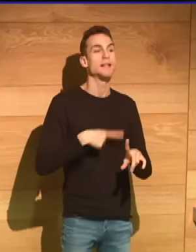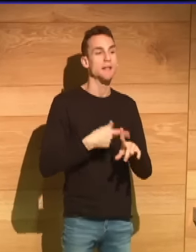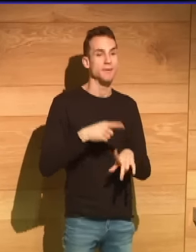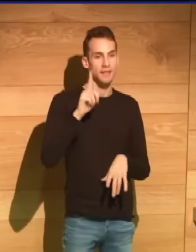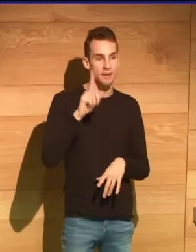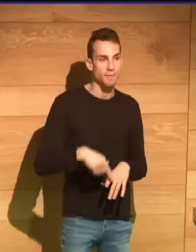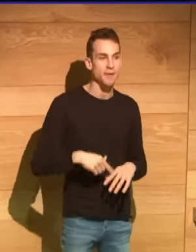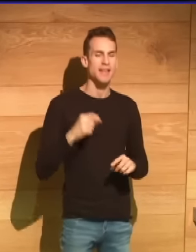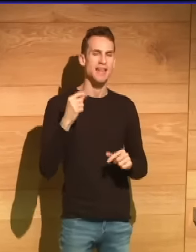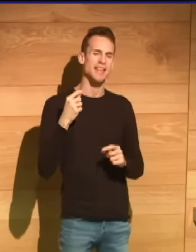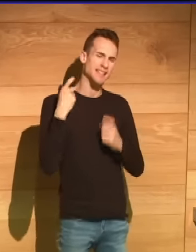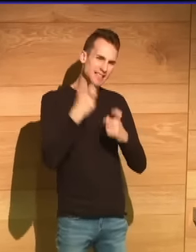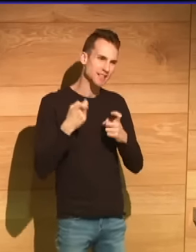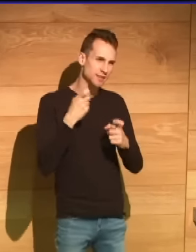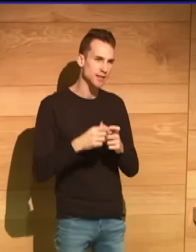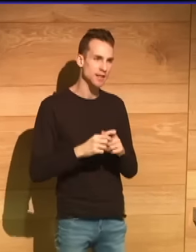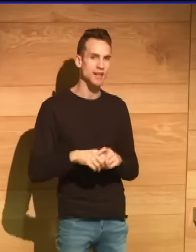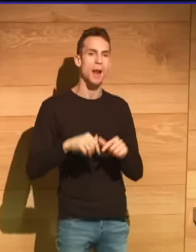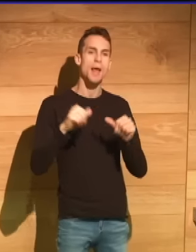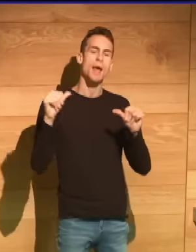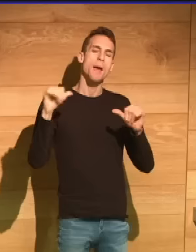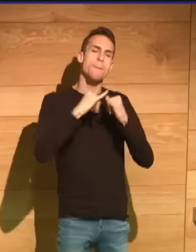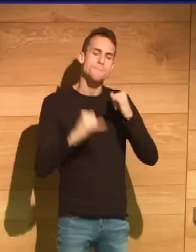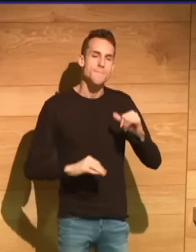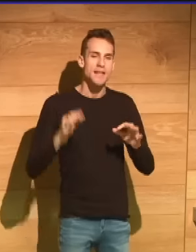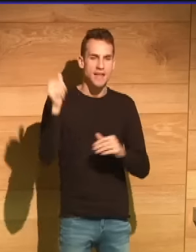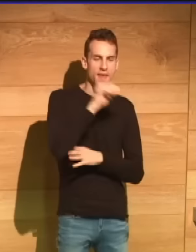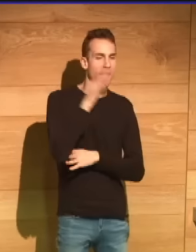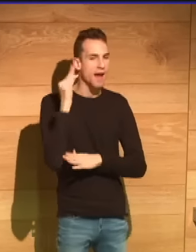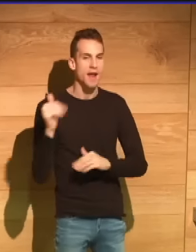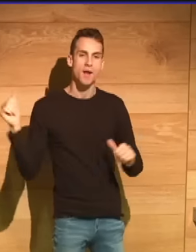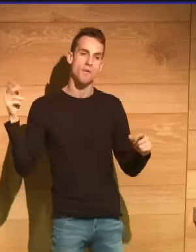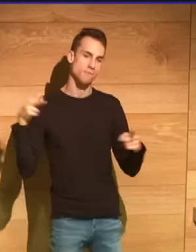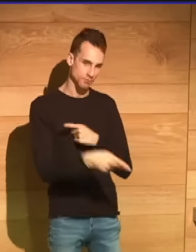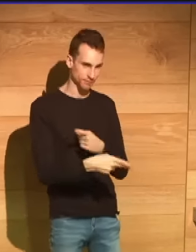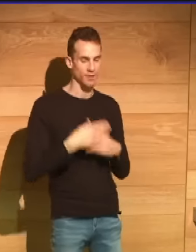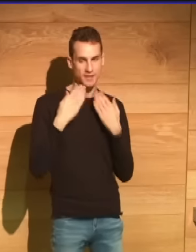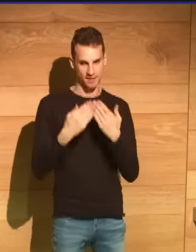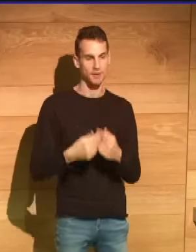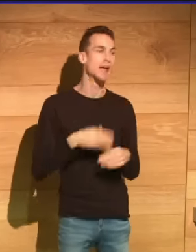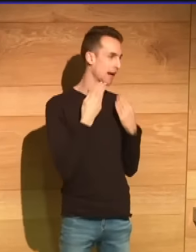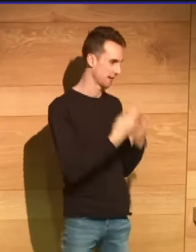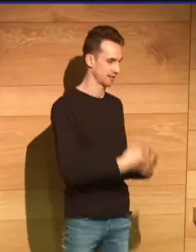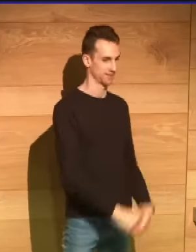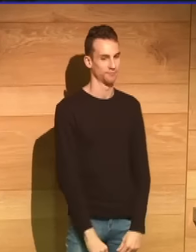protagonistas de esta transformación digital. Pues muchísimas gracias, Karma. A vosotros. Gracias.